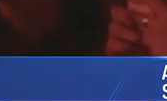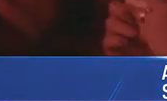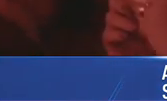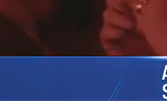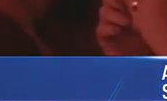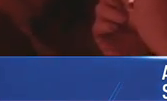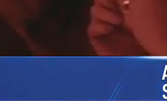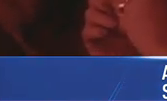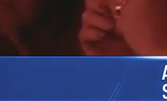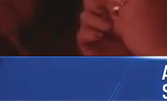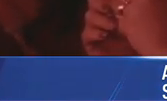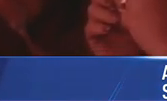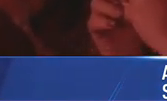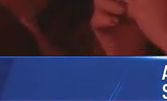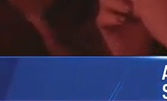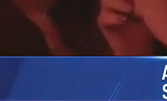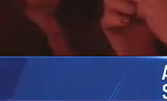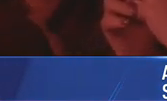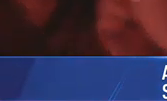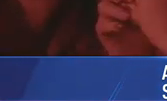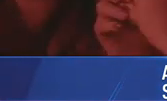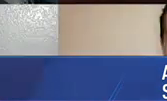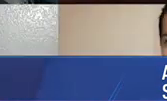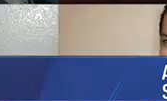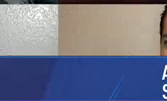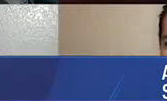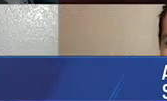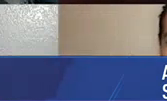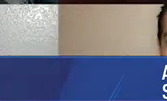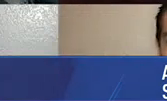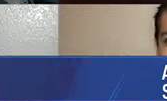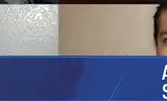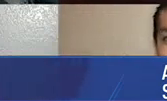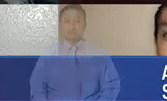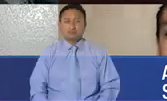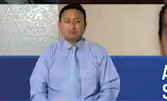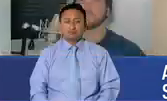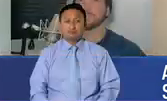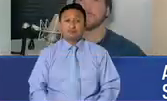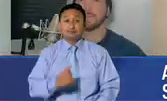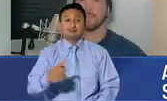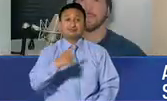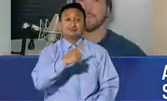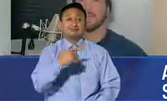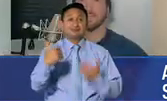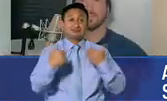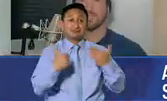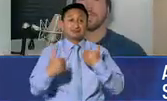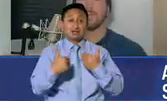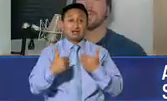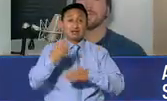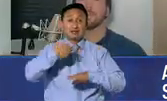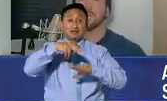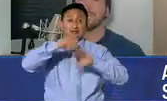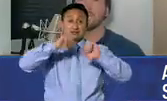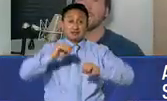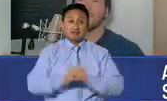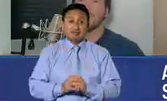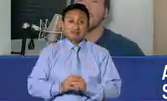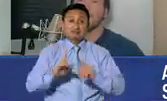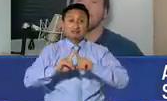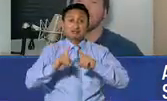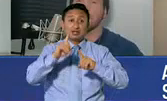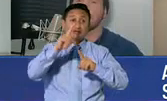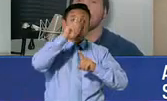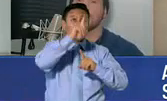artistas nacionales, entre ellos Don Medardo y sus players, Audi, Daniel Páez, Jaime Enrique Aymara, Marqués, entre otros.